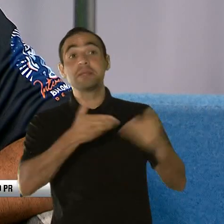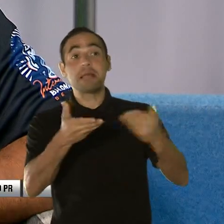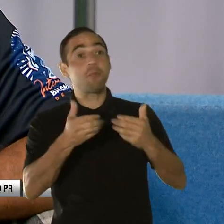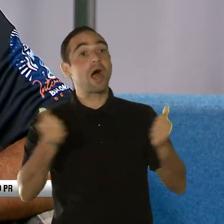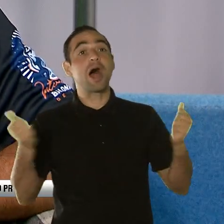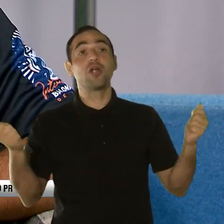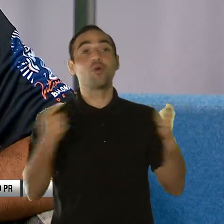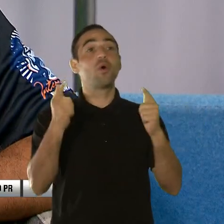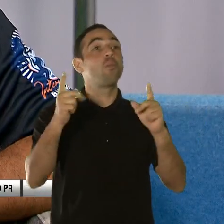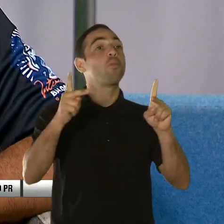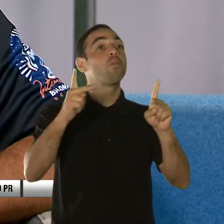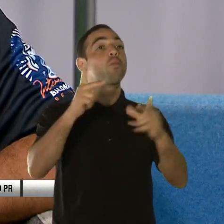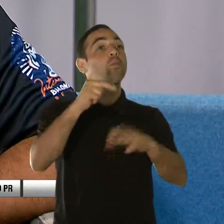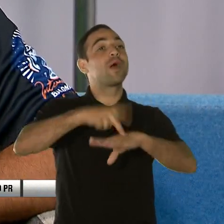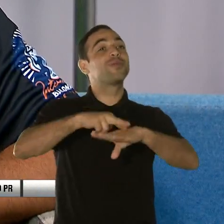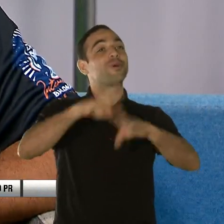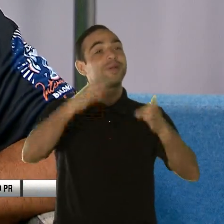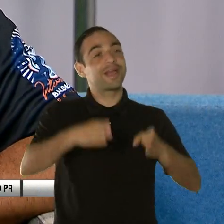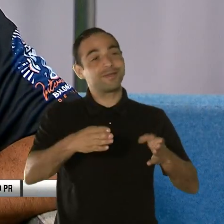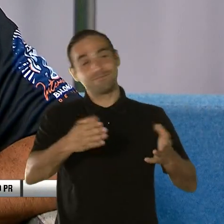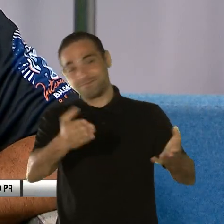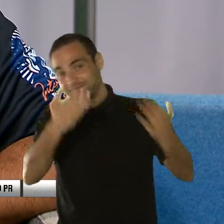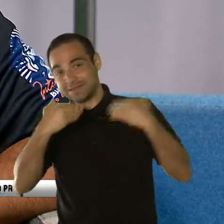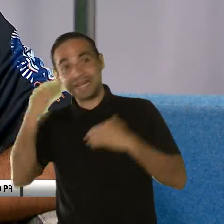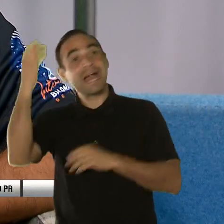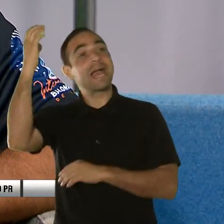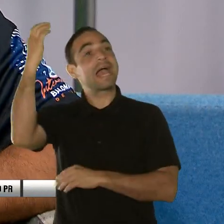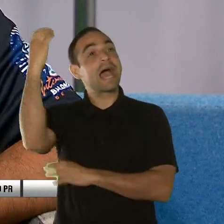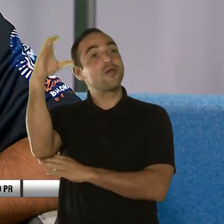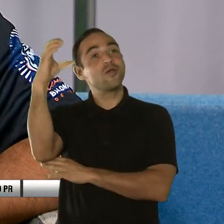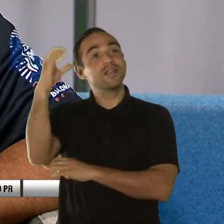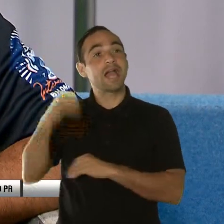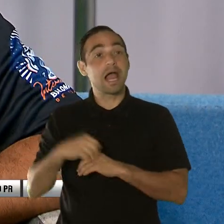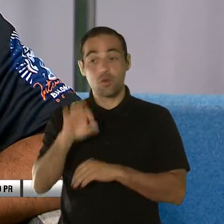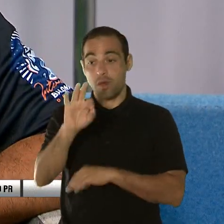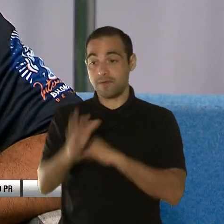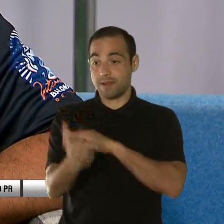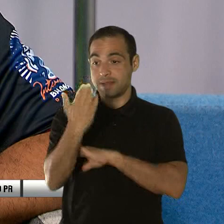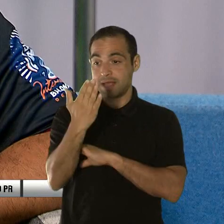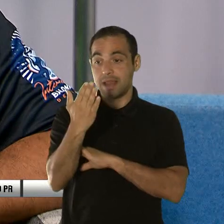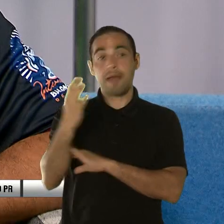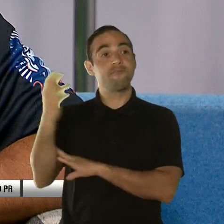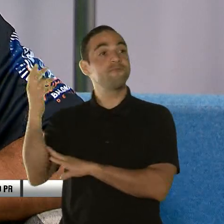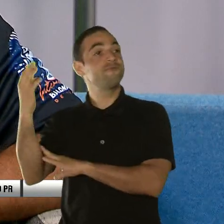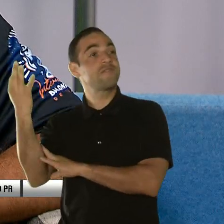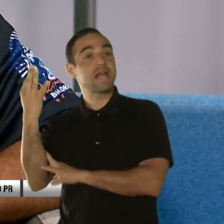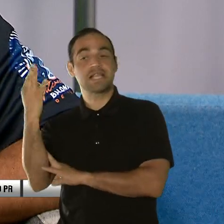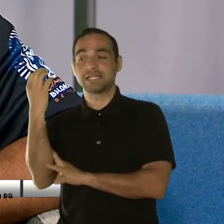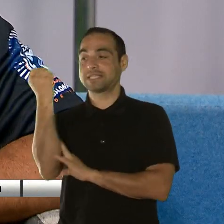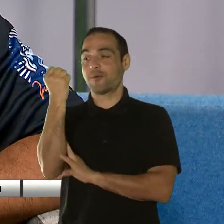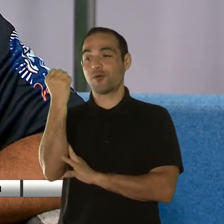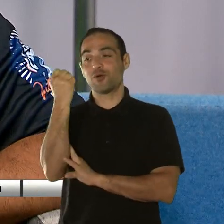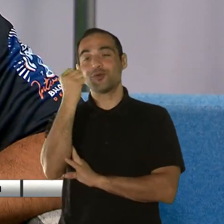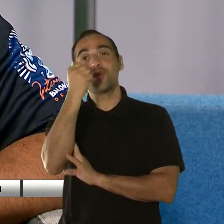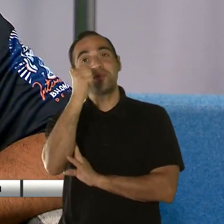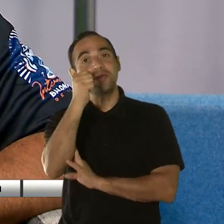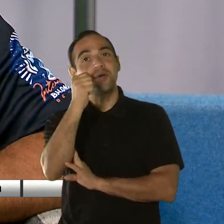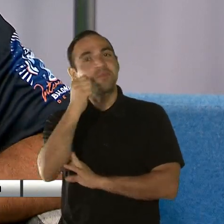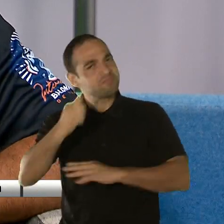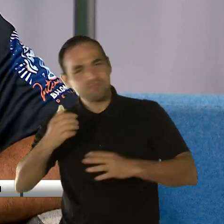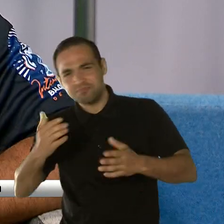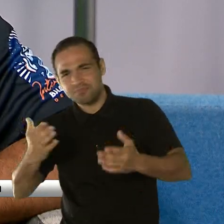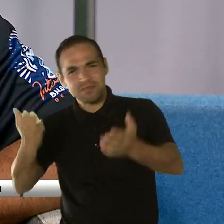que se den cita en el balneario de Carolina vamos a estar desde las nueve de la mañana el viernes sábado y domingo Así que pasen por allí que